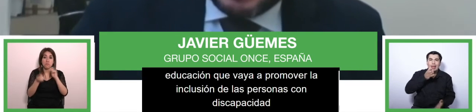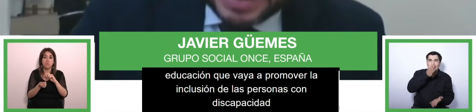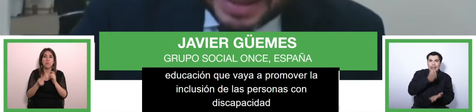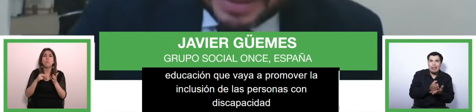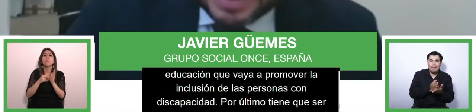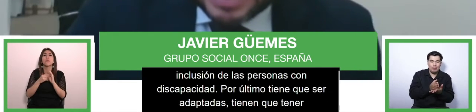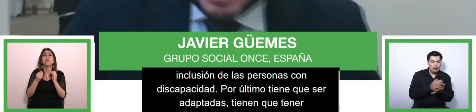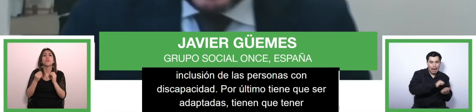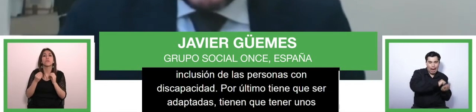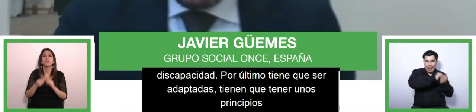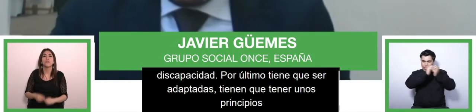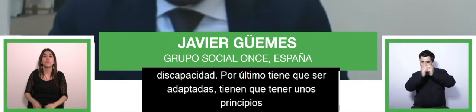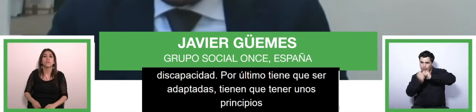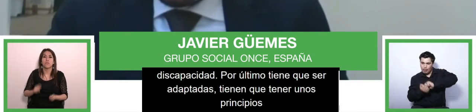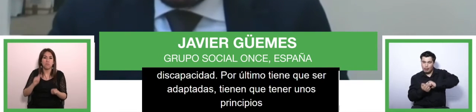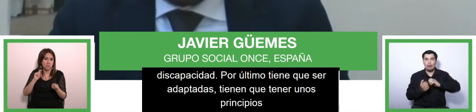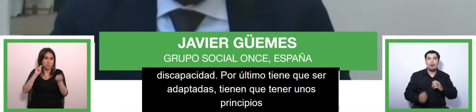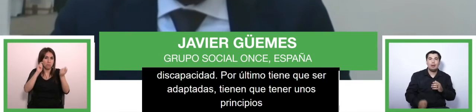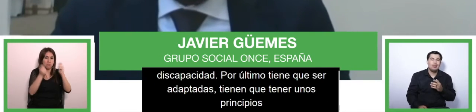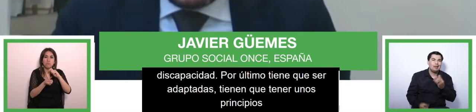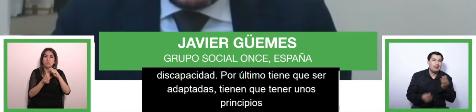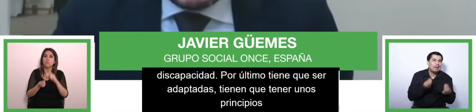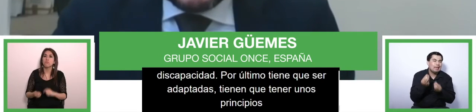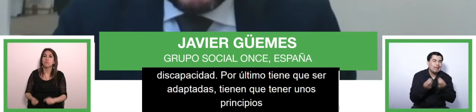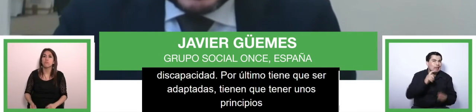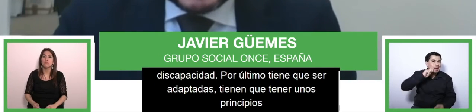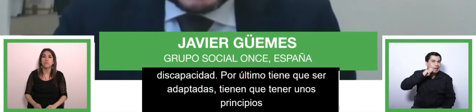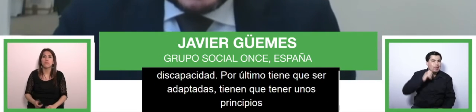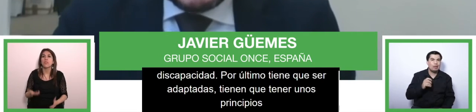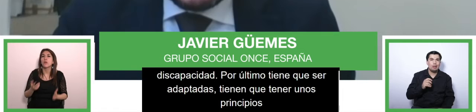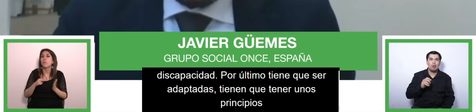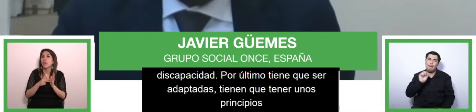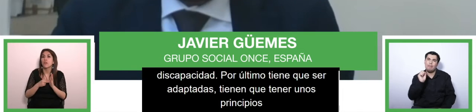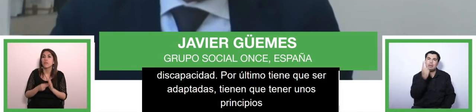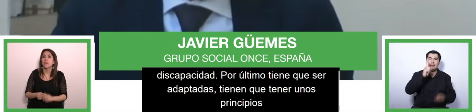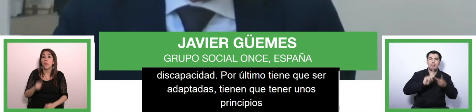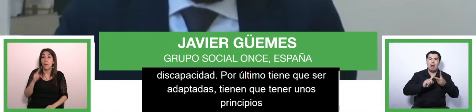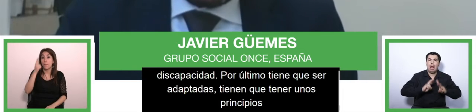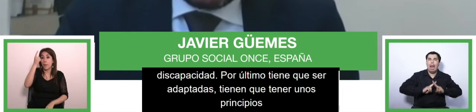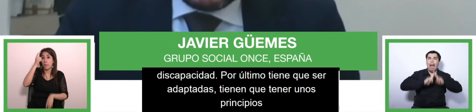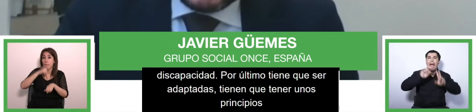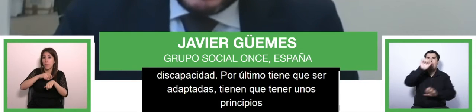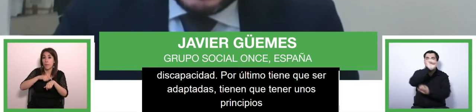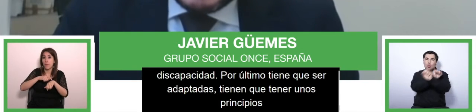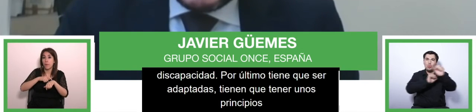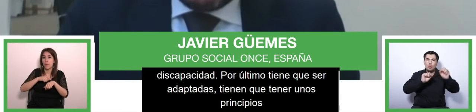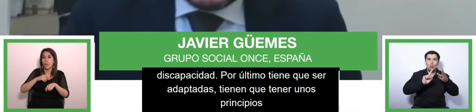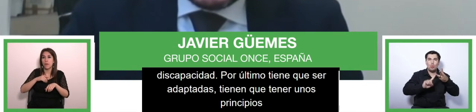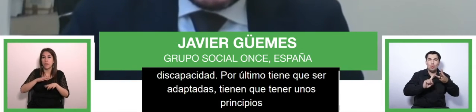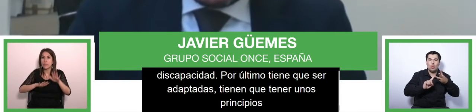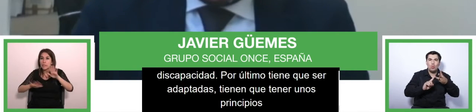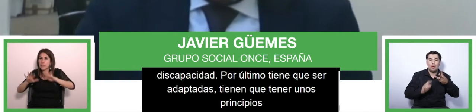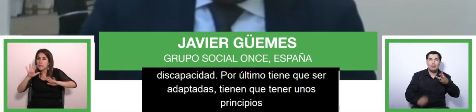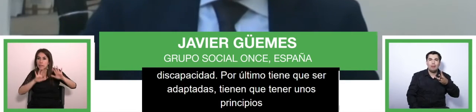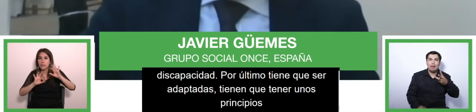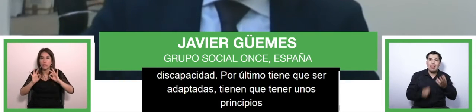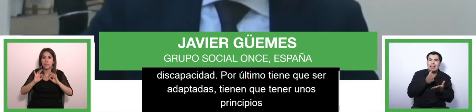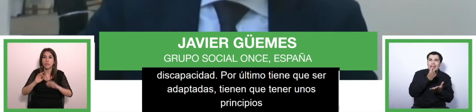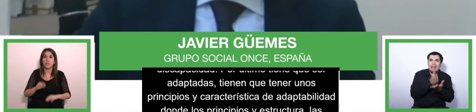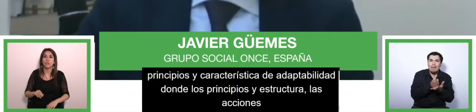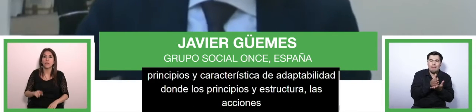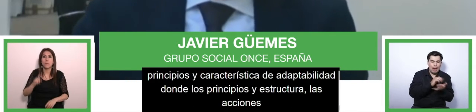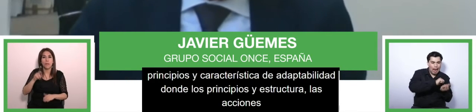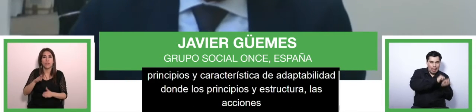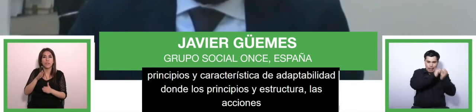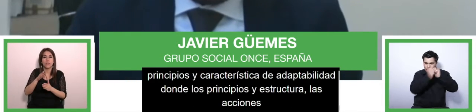de adaptabilidad, donde los principios, la estructura de las acciones y de los demás maestros deben ser